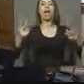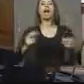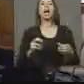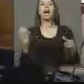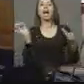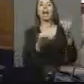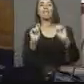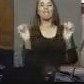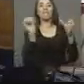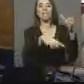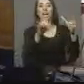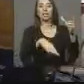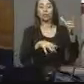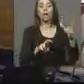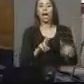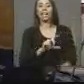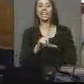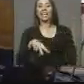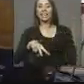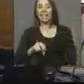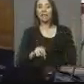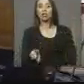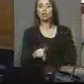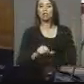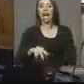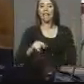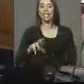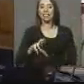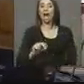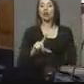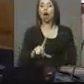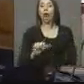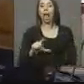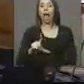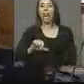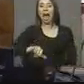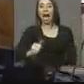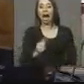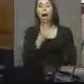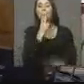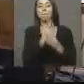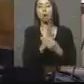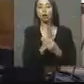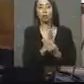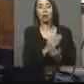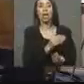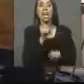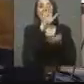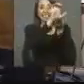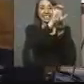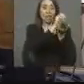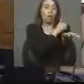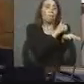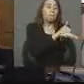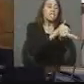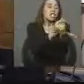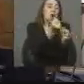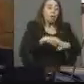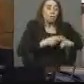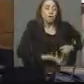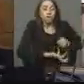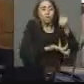sanitario de La Laja, en Puerto Montt. Un relleno que desde nuestro punto de vista, con una inversión millonaria del Estado,